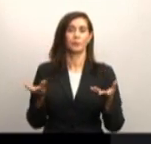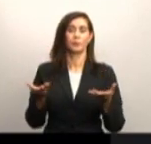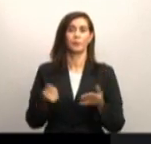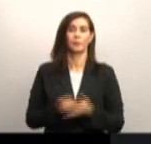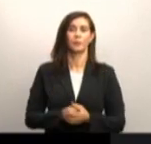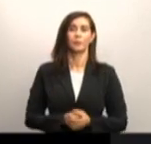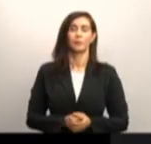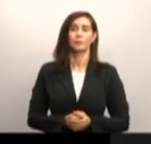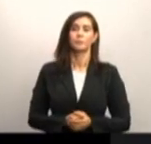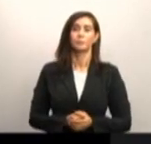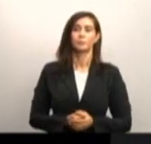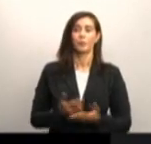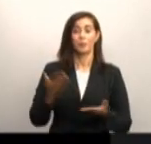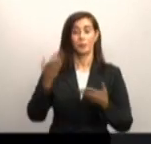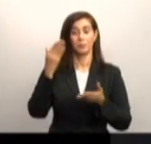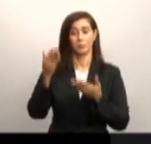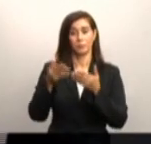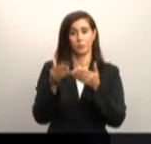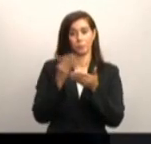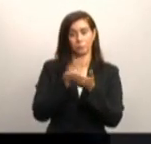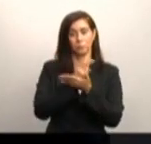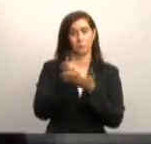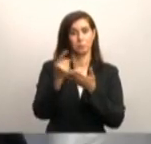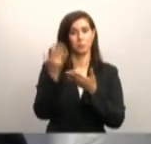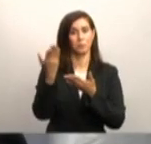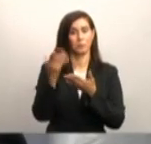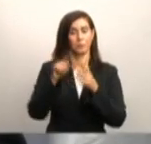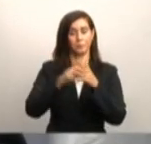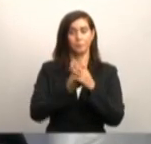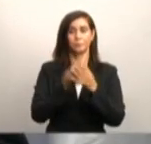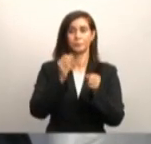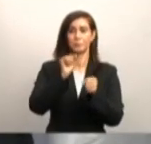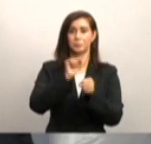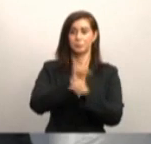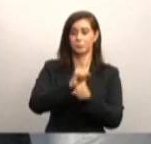que se plantea para dentro de una semana.